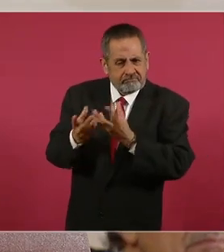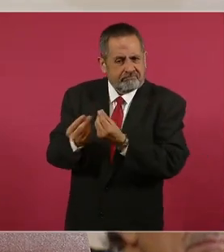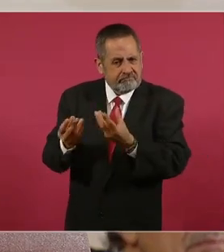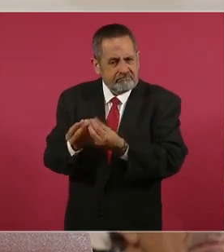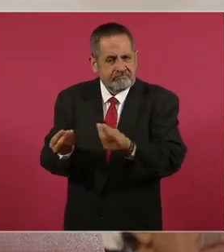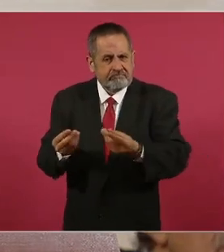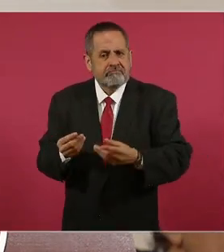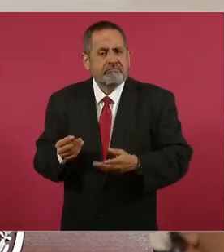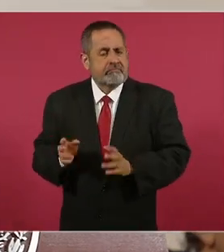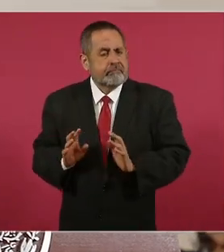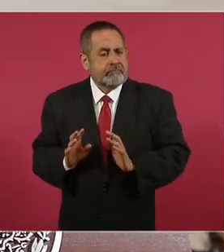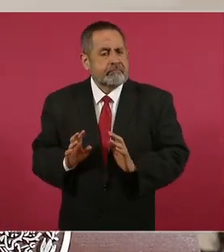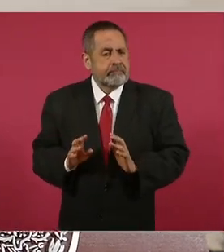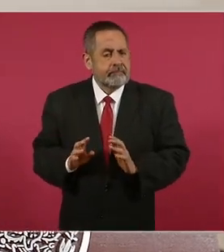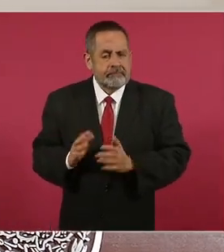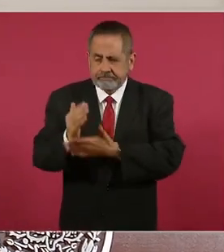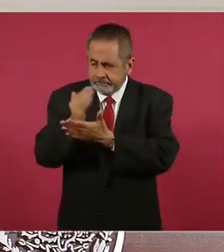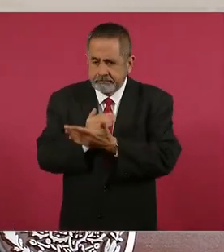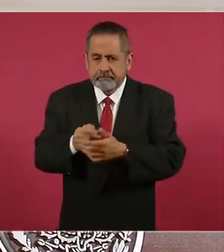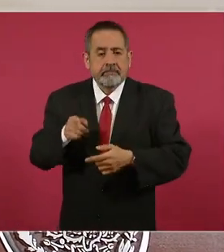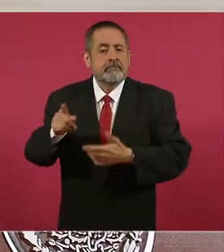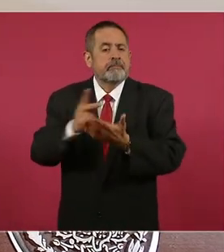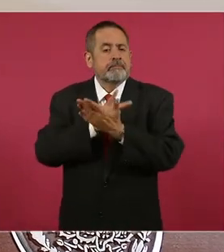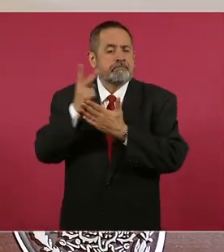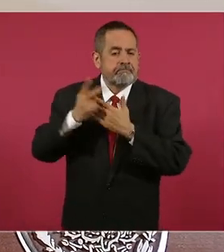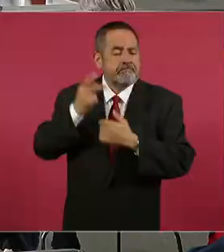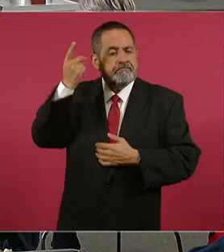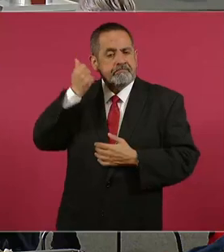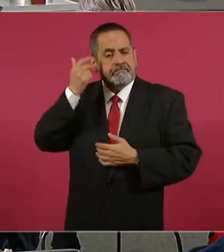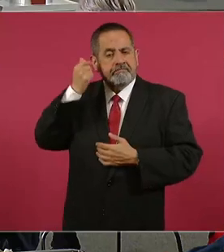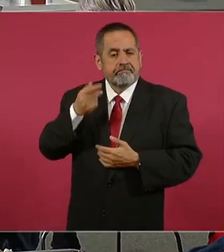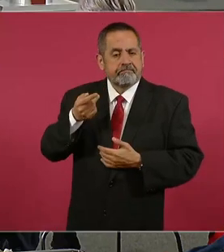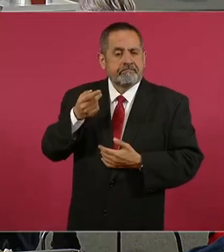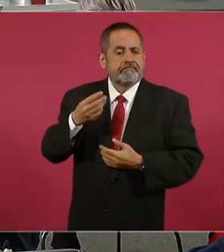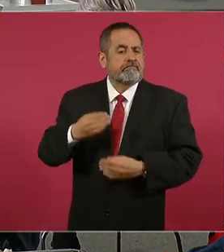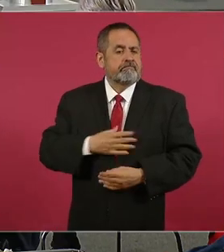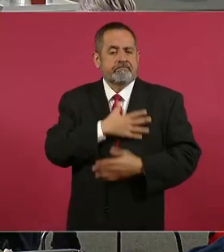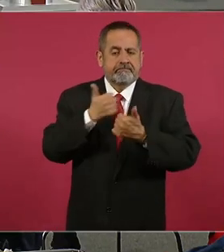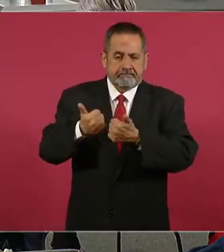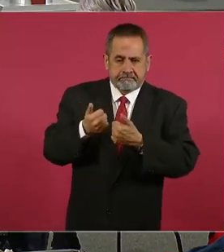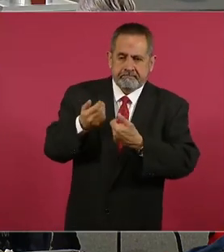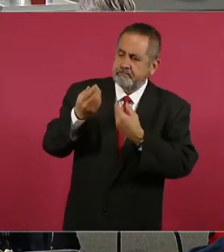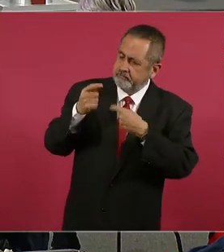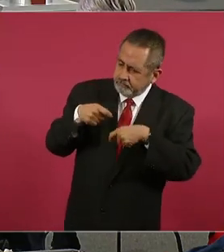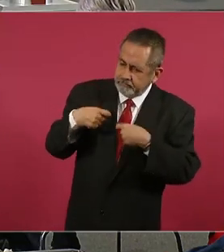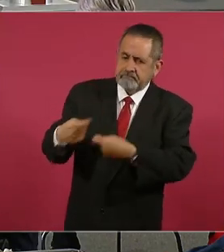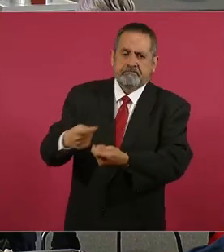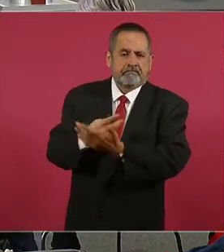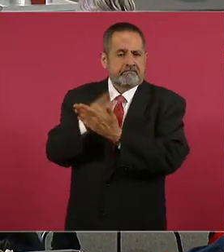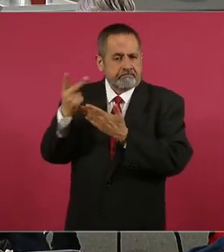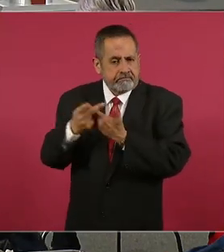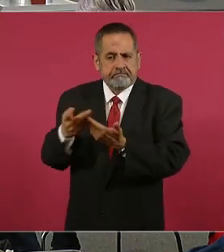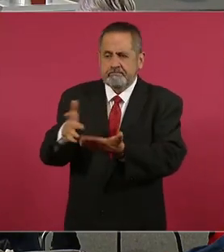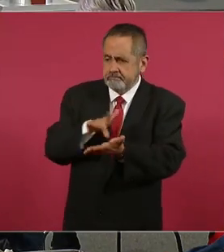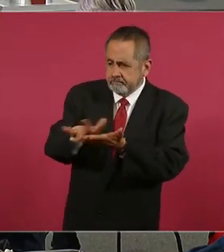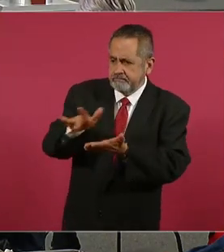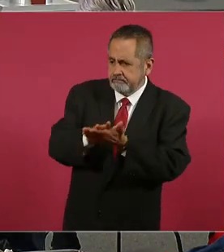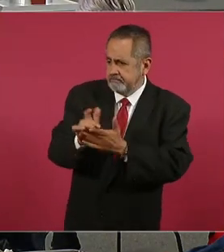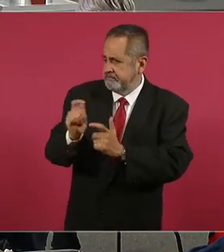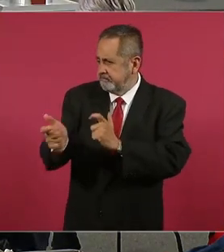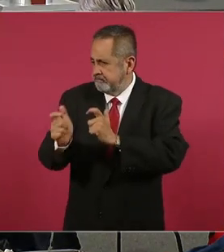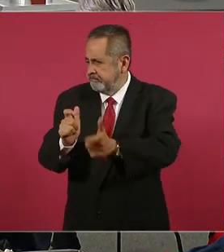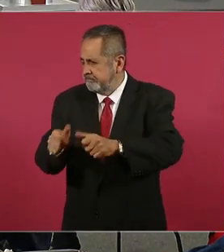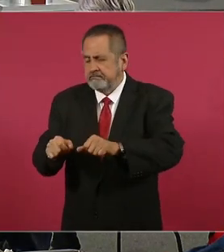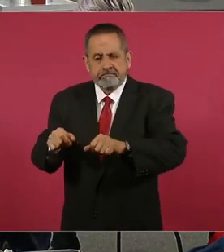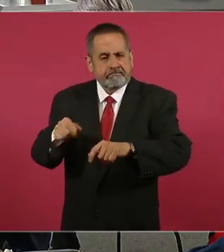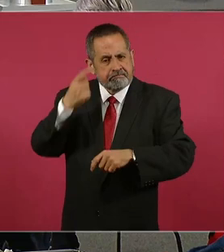Ahí hay programas de bienestar, ahí se está atendiendo mucho a la gente, ahí